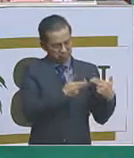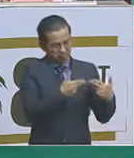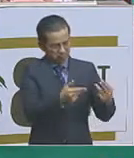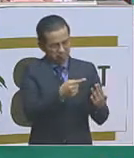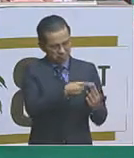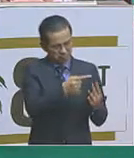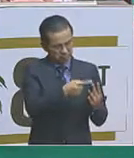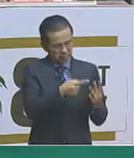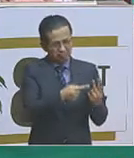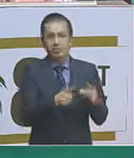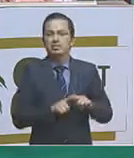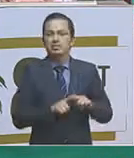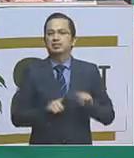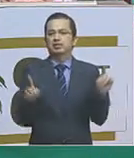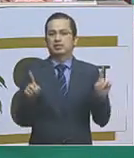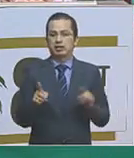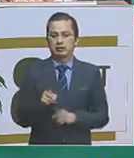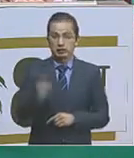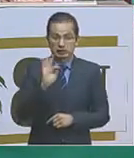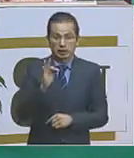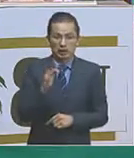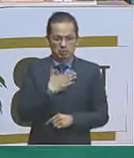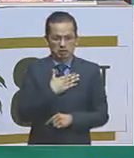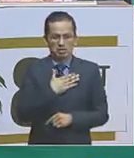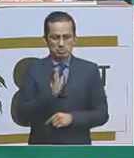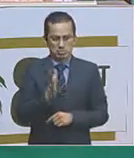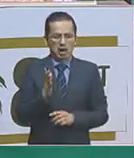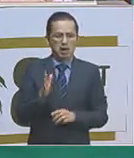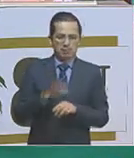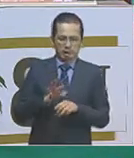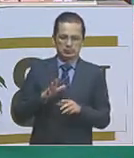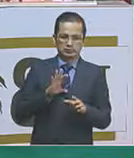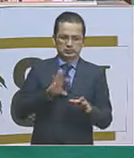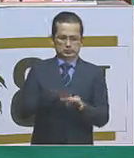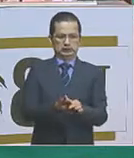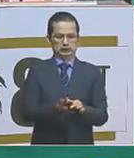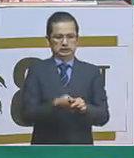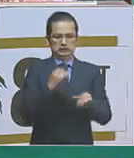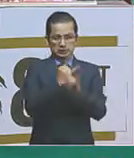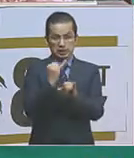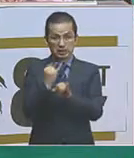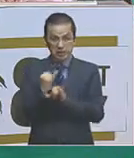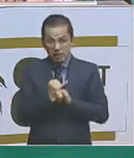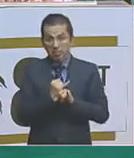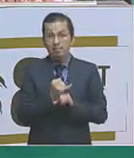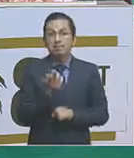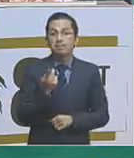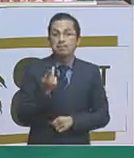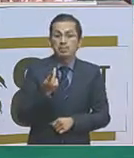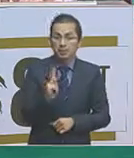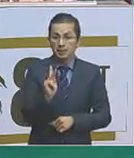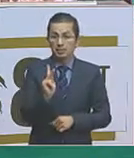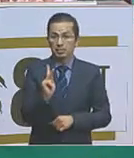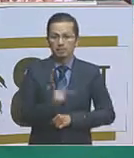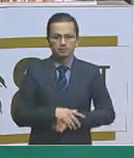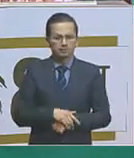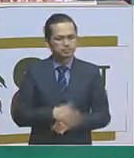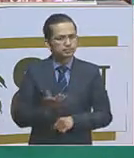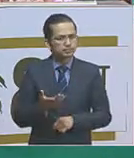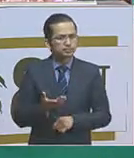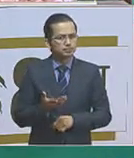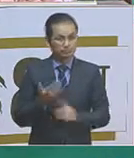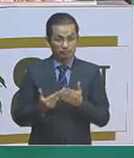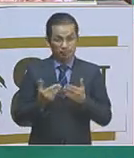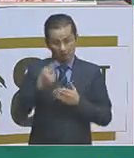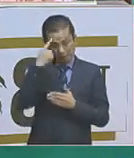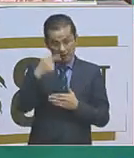consejeros electorales quizás yo ya recibí un poco más de calor de las redes pero nada que ver con lo que recibirán mis